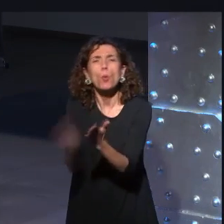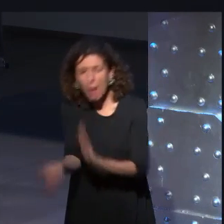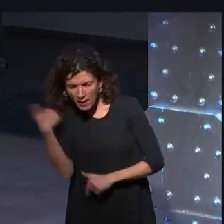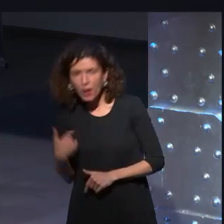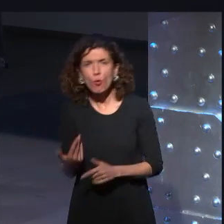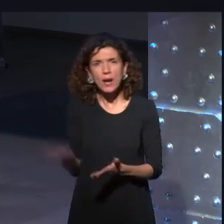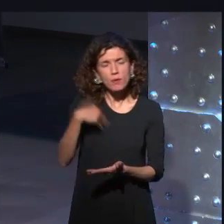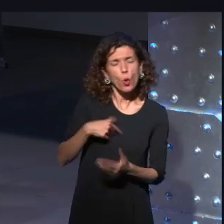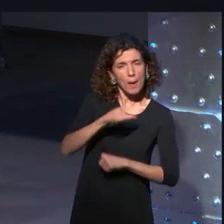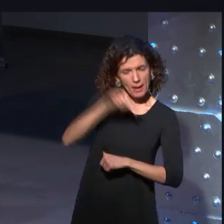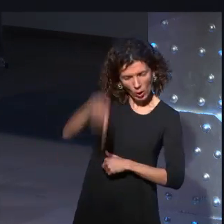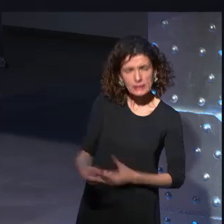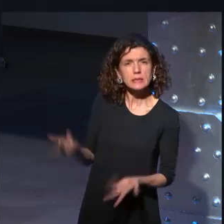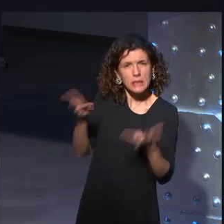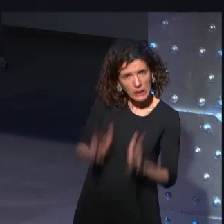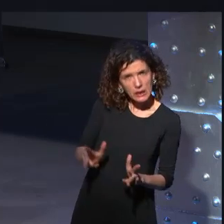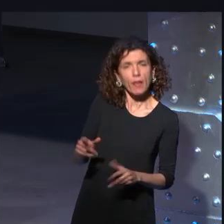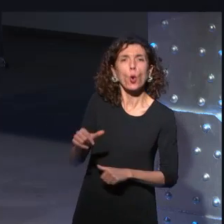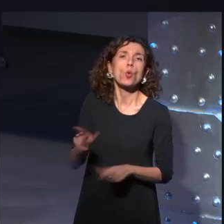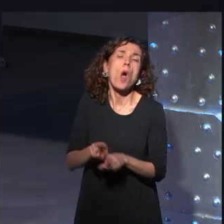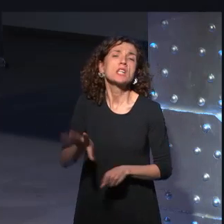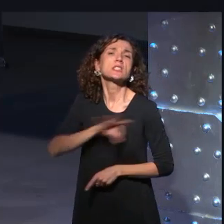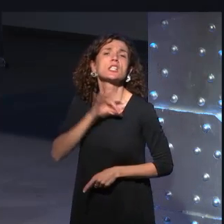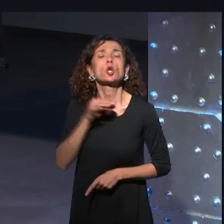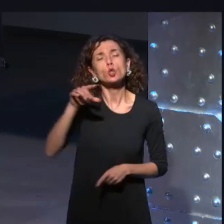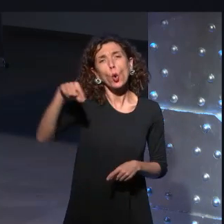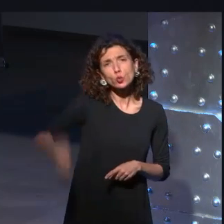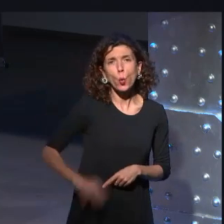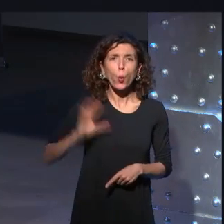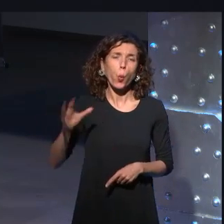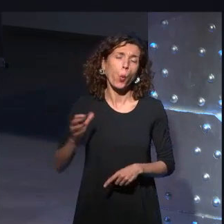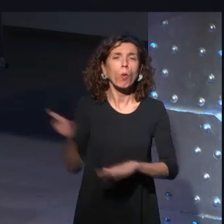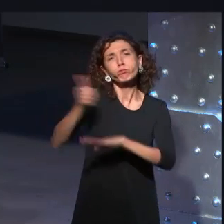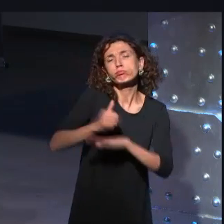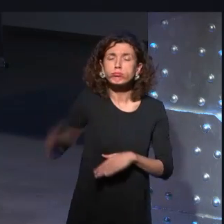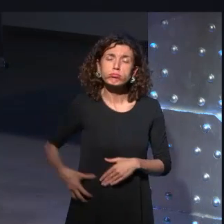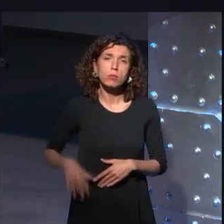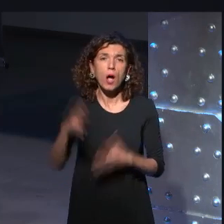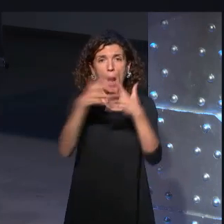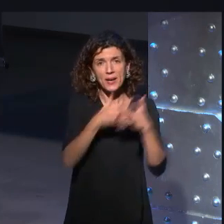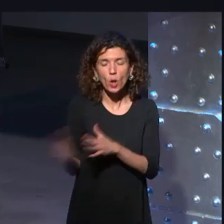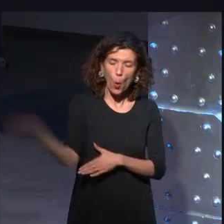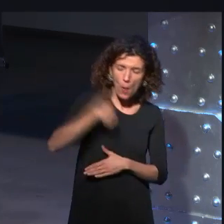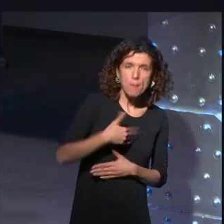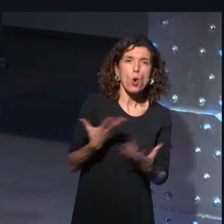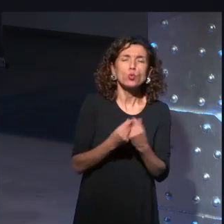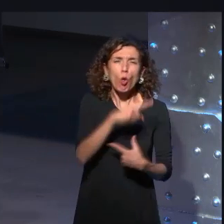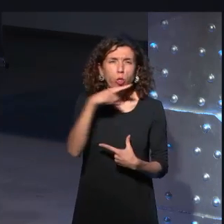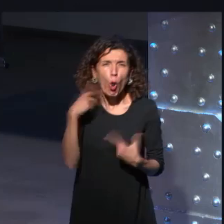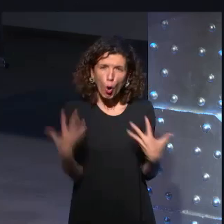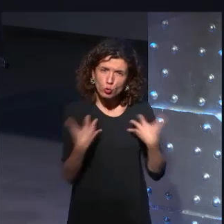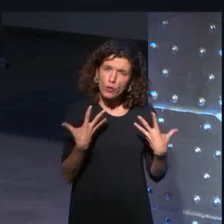anda. Te espero aquí sentado, señorito del suramericano. Vamos a zambullirnos juntos en el ceganal del